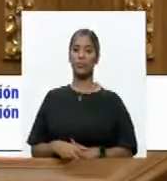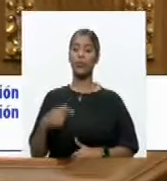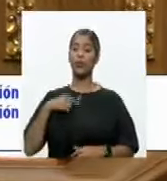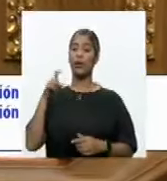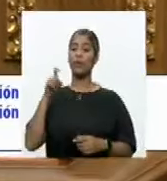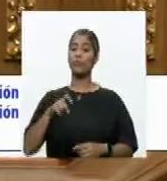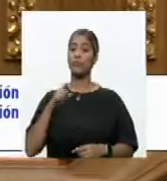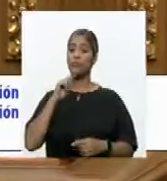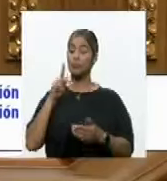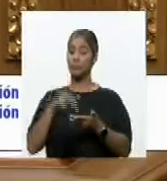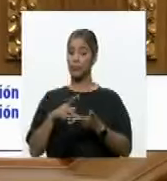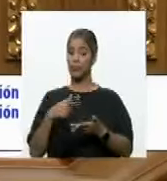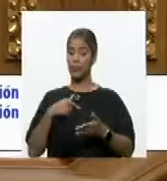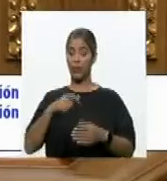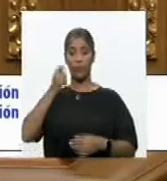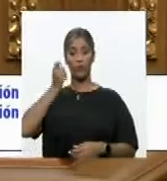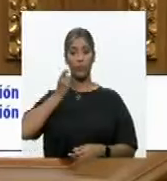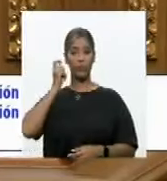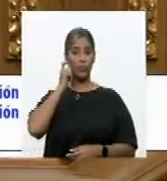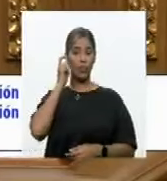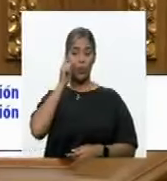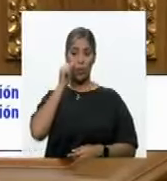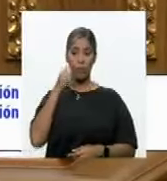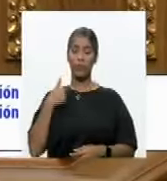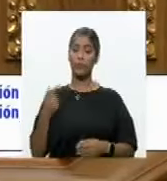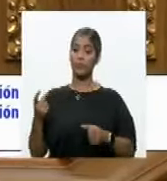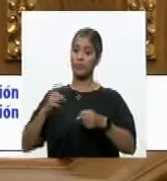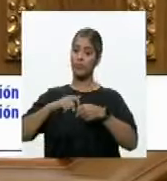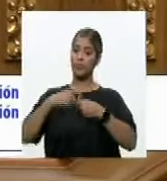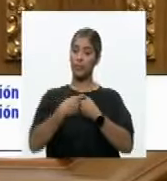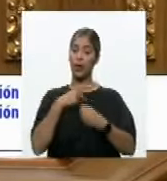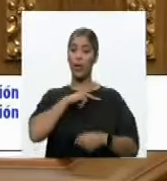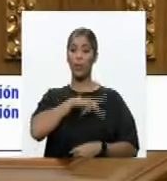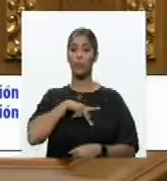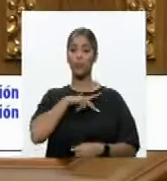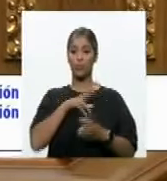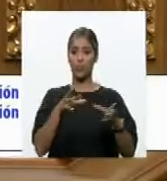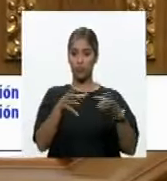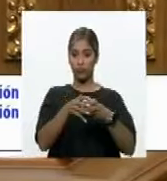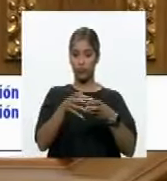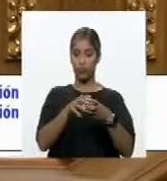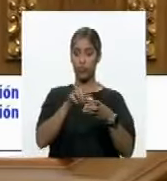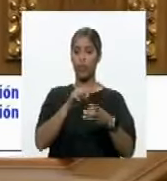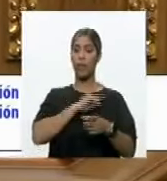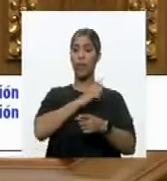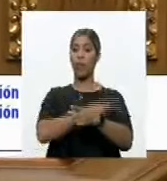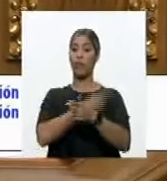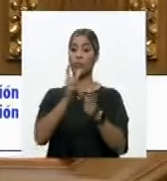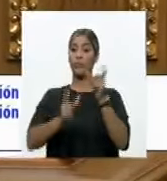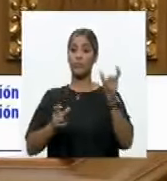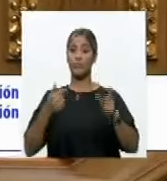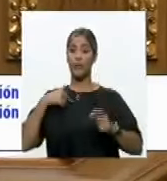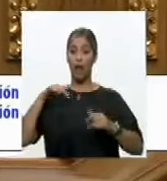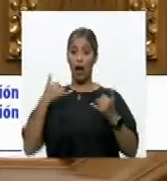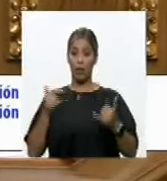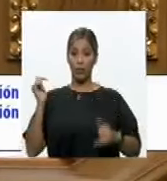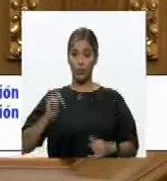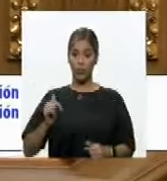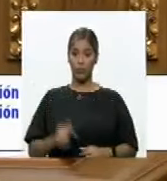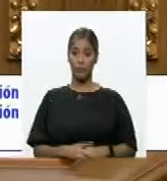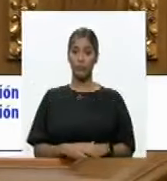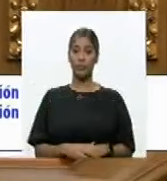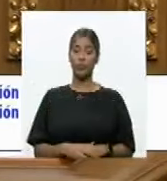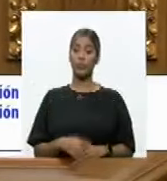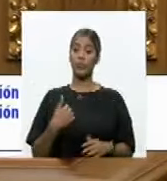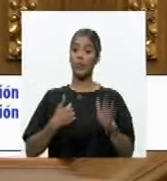compañeros y compañeras diputados y diputadas, integrantes del Comité de Postulaciones del Poder Ciudadano, me encuentro aquí hoy